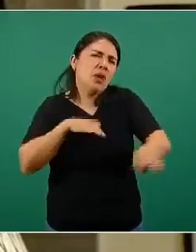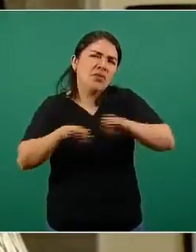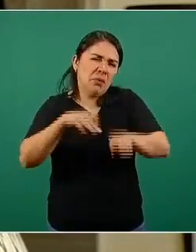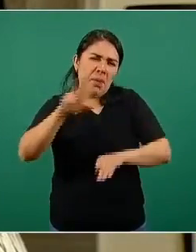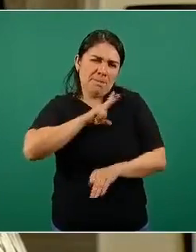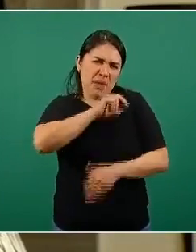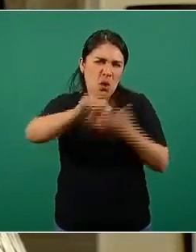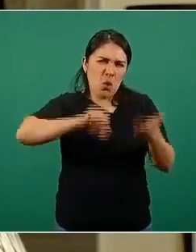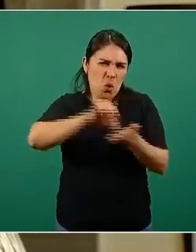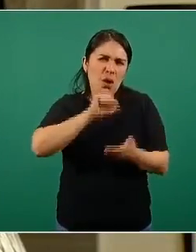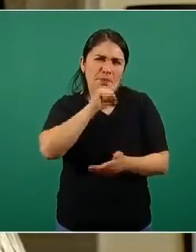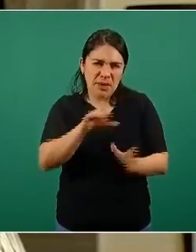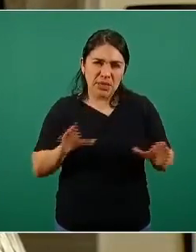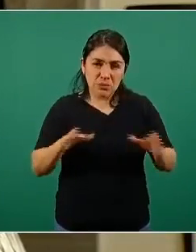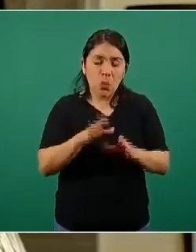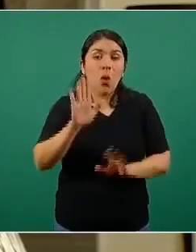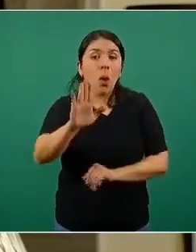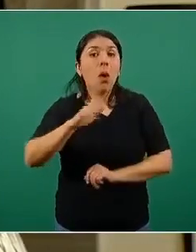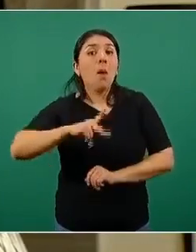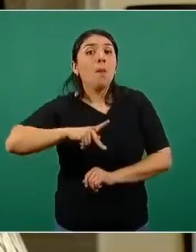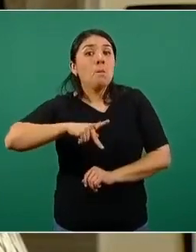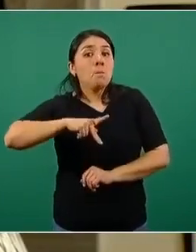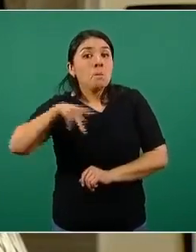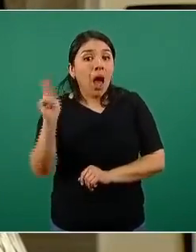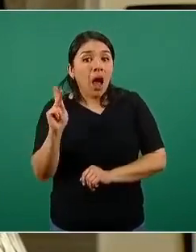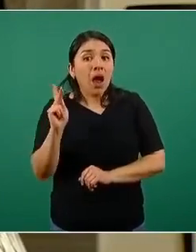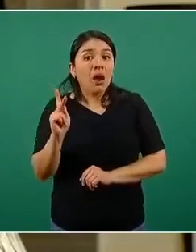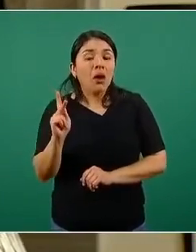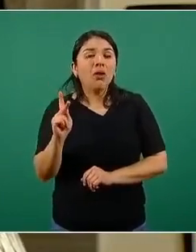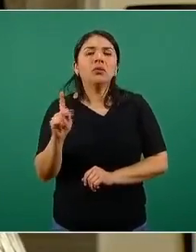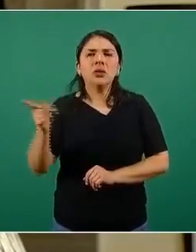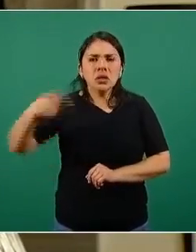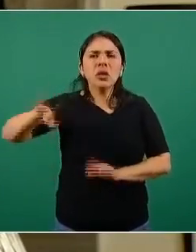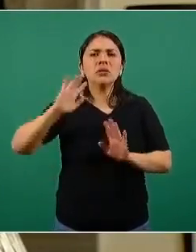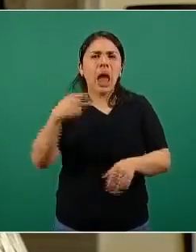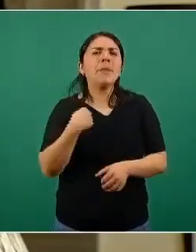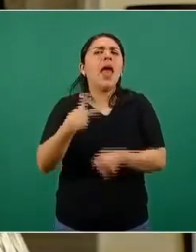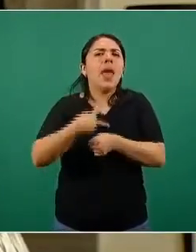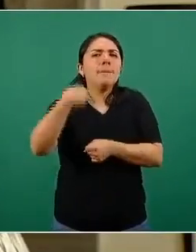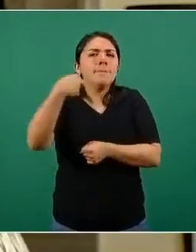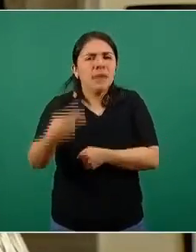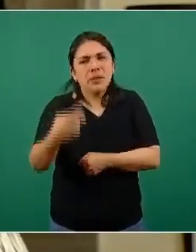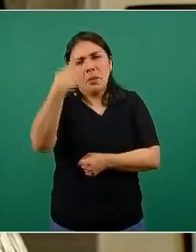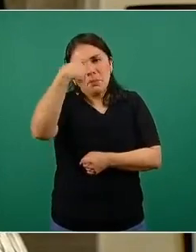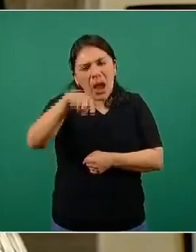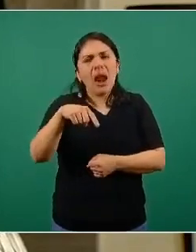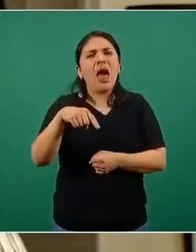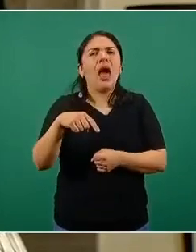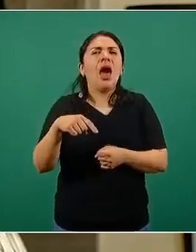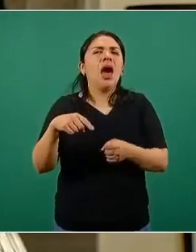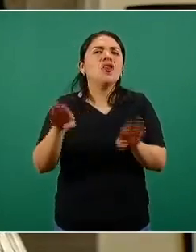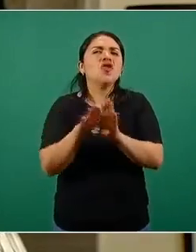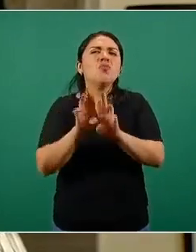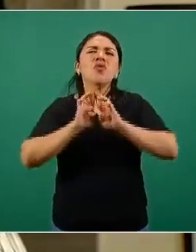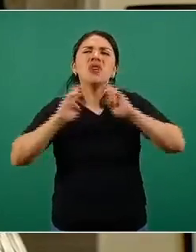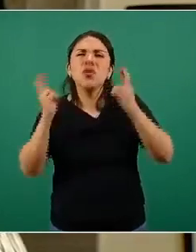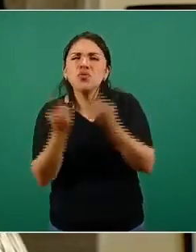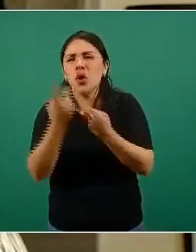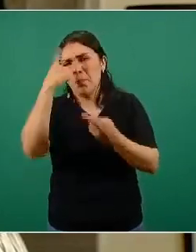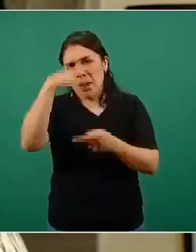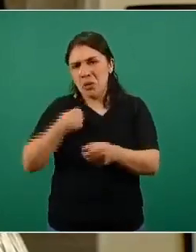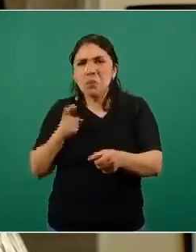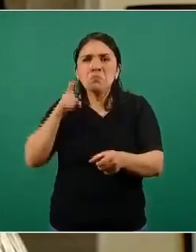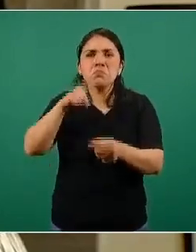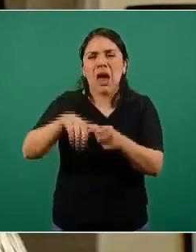en mi colonia, pero nos invitaron a ciertas pláticas para podernos integrar a este